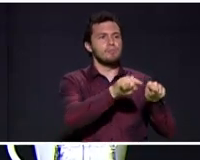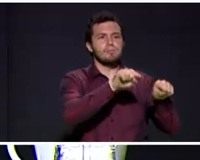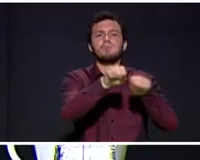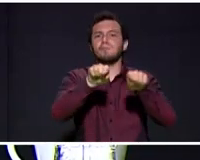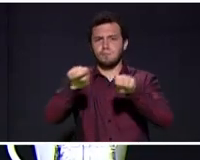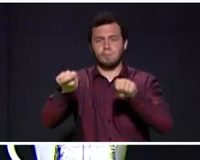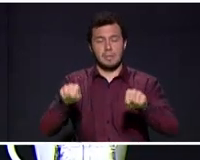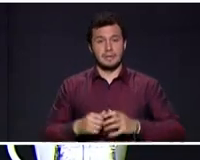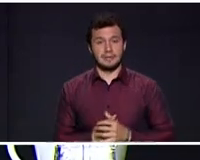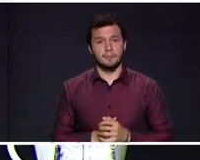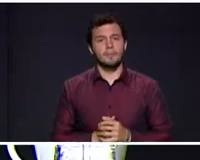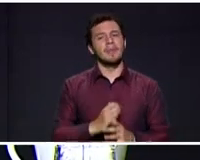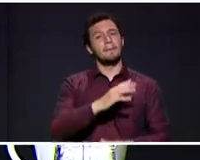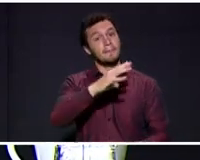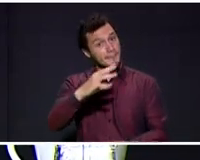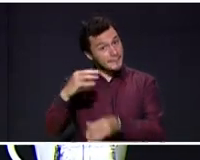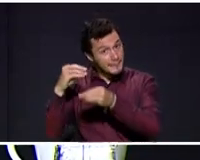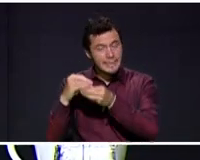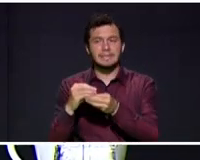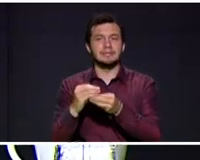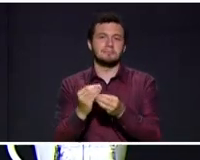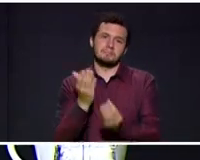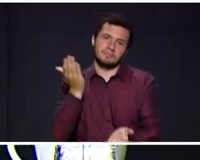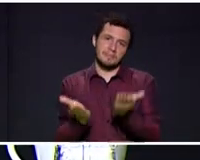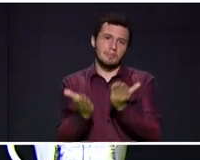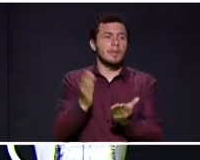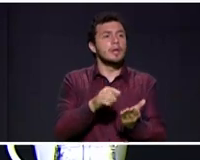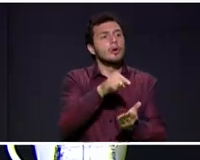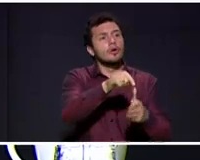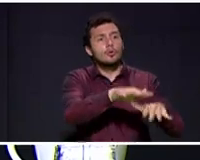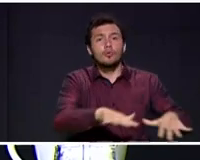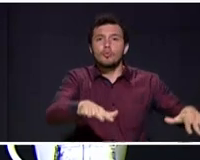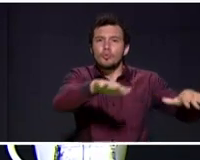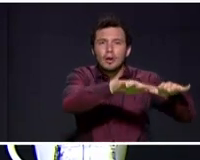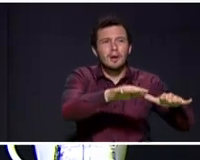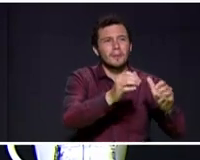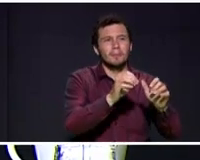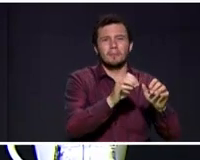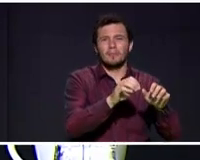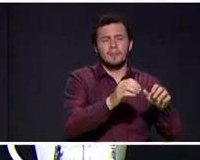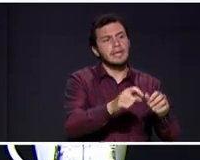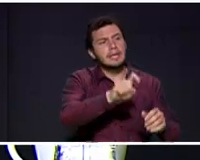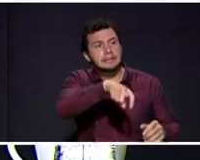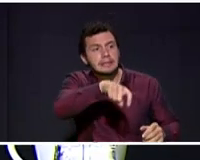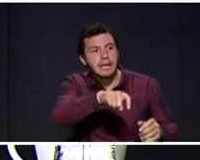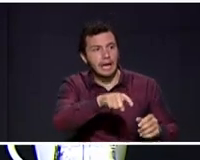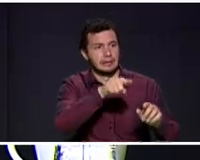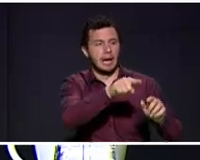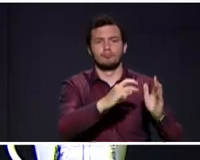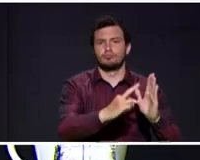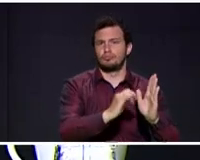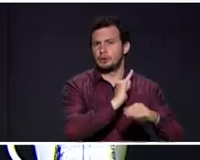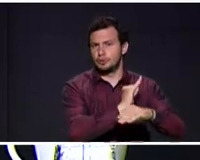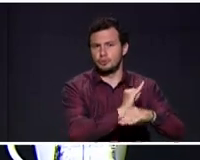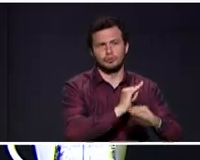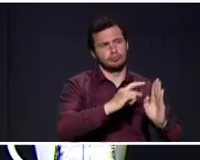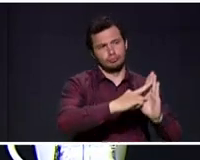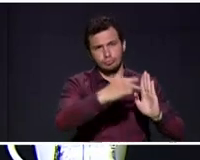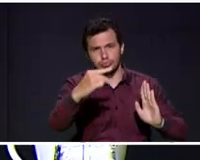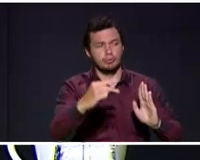necesidades específicas que tengan cada uno de los territorios y las potencialidades de los territorios pero aquí hay que ir un paso atrás también